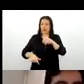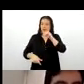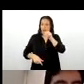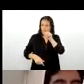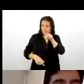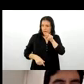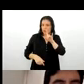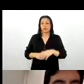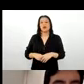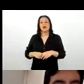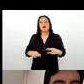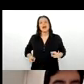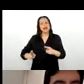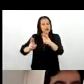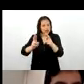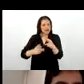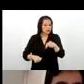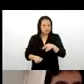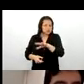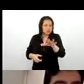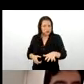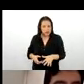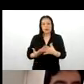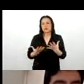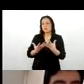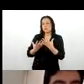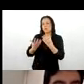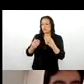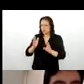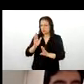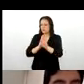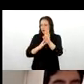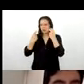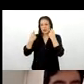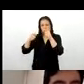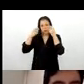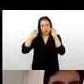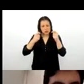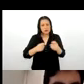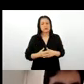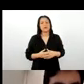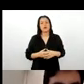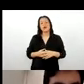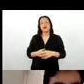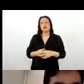el sector Río Mano es un sector con bastante desarrollo de turismo receptivo, y el sector